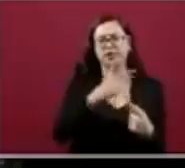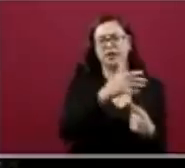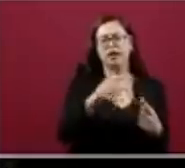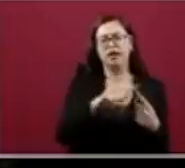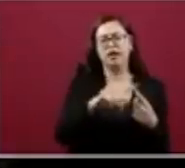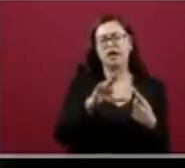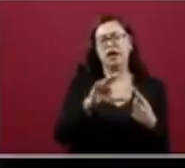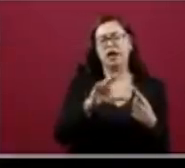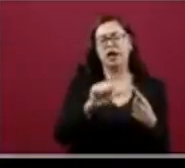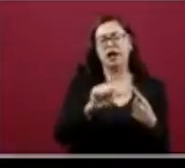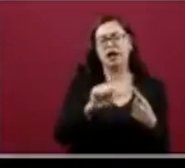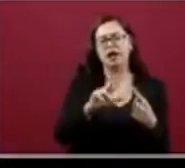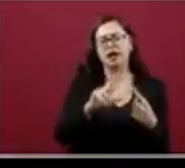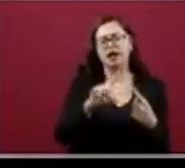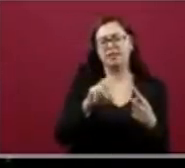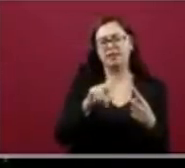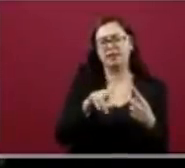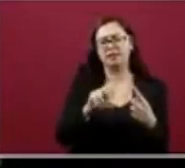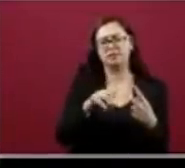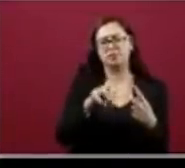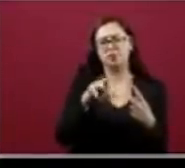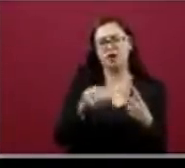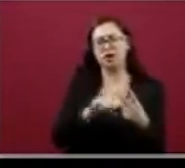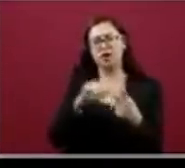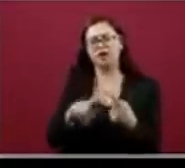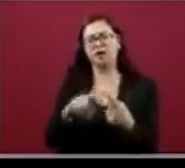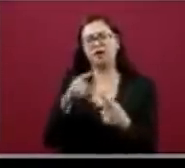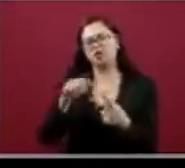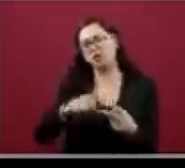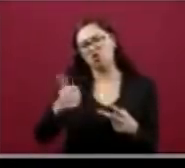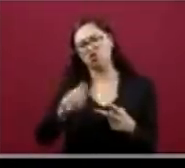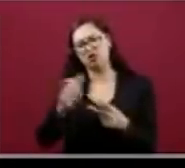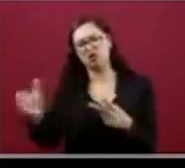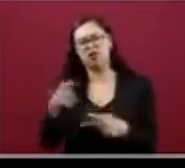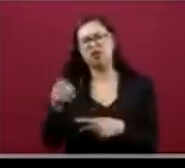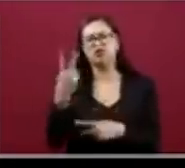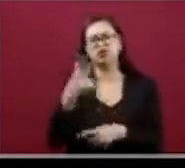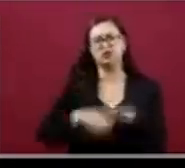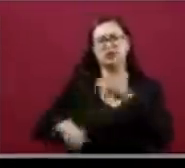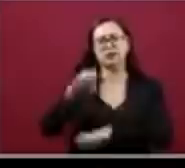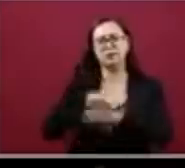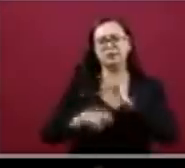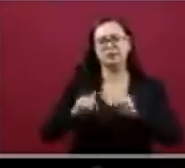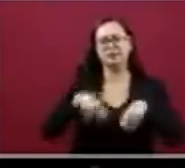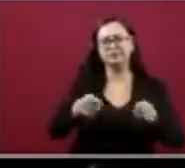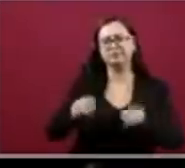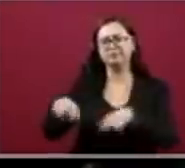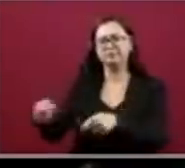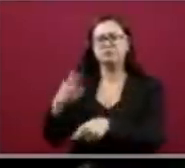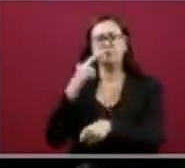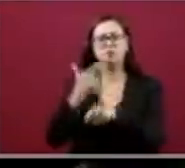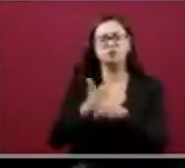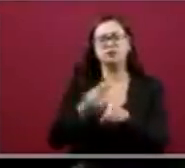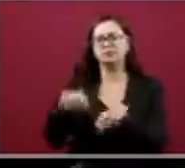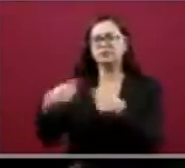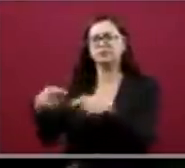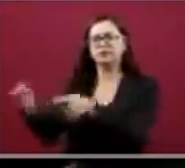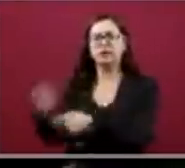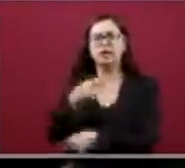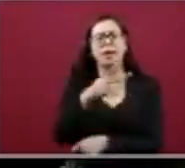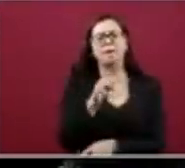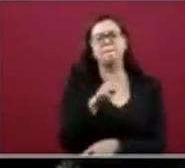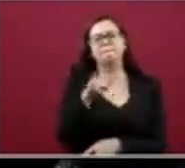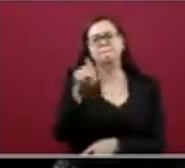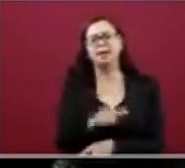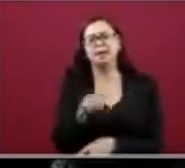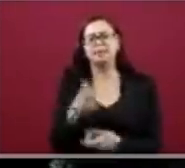Mora por las empresas Deutsche Endeavor y Chevron, y con ello Pemex puede recibir